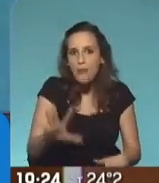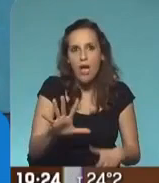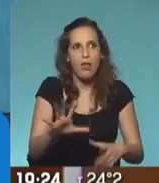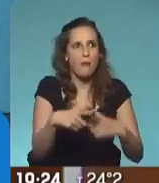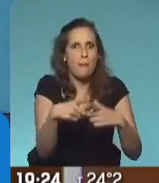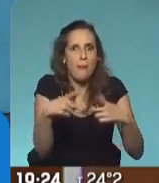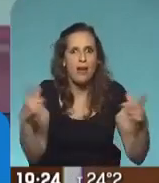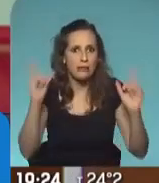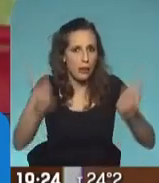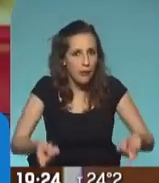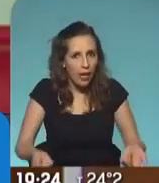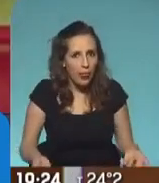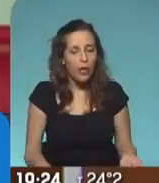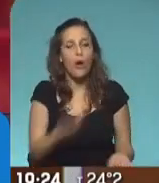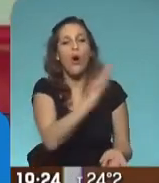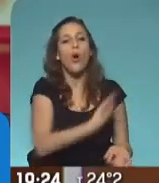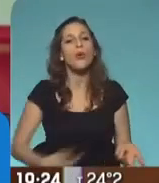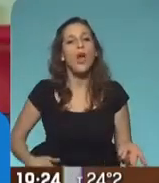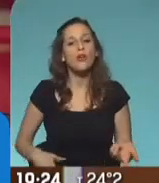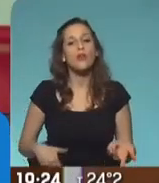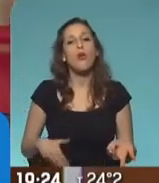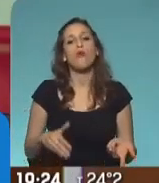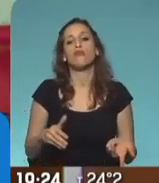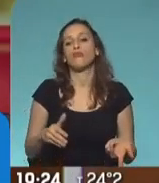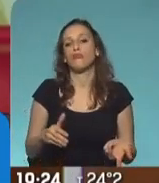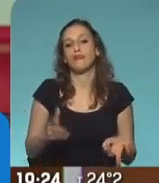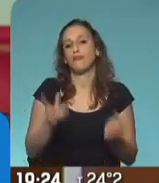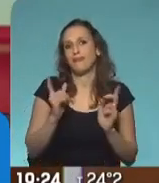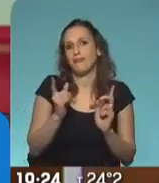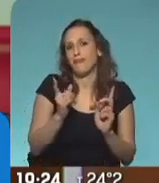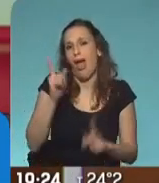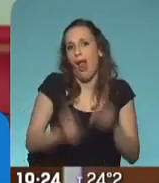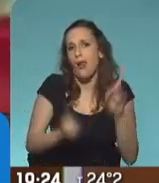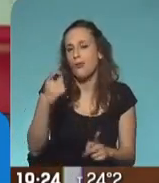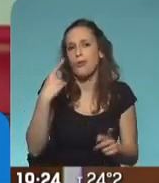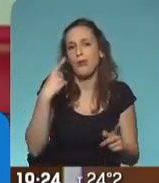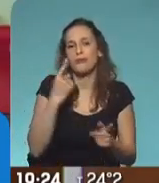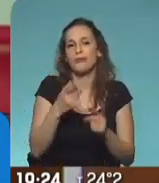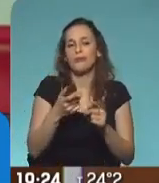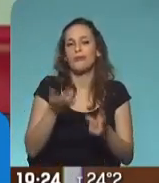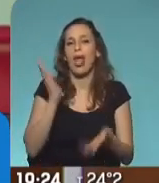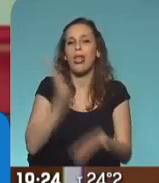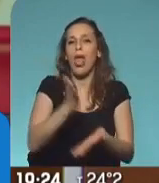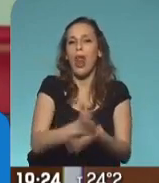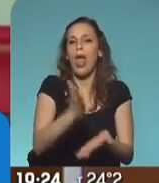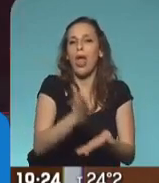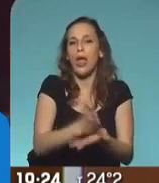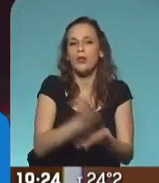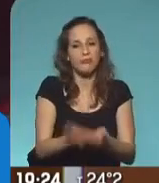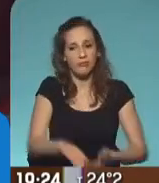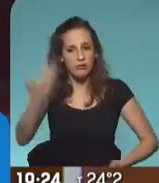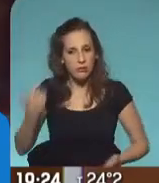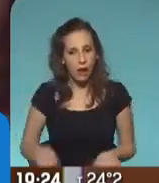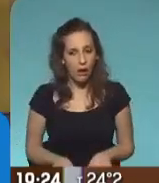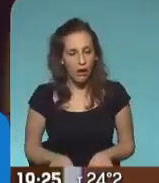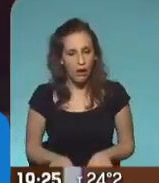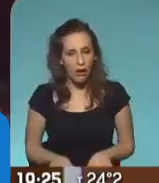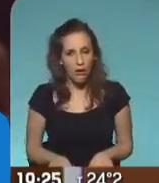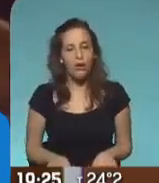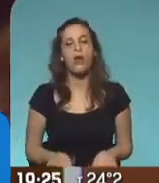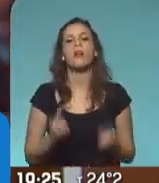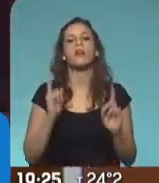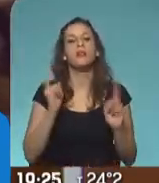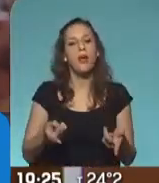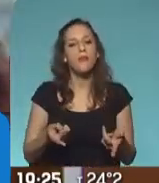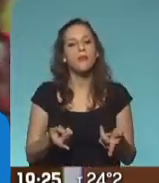gobiernos conservadores generan políticas de ajuste que tienden a cercenar derechos, realizan opciones, inclusive opciones